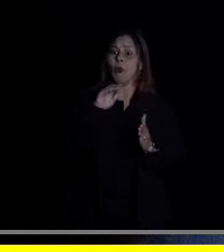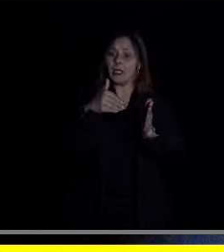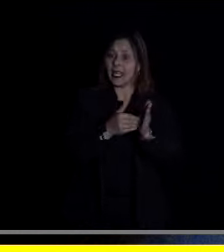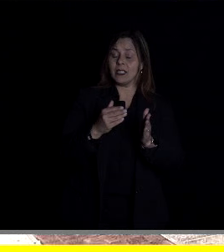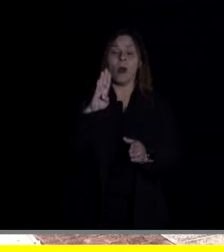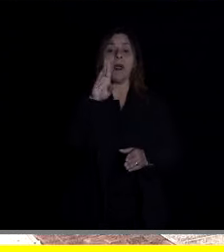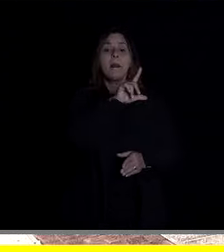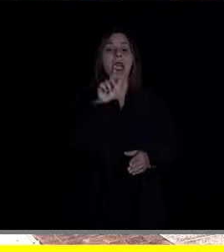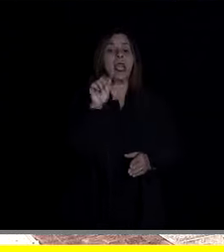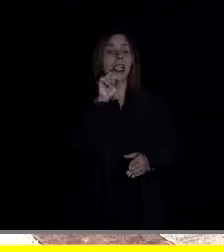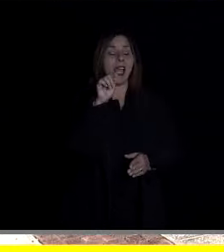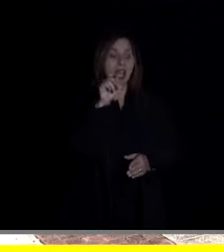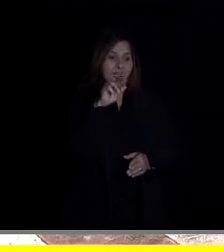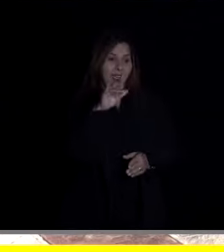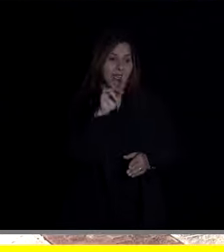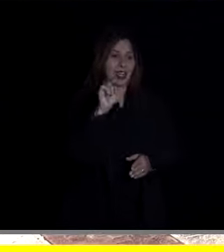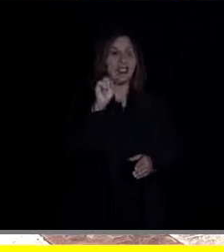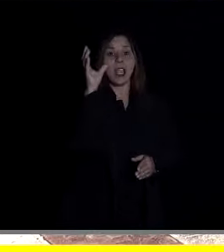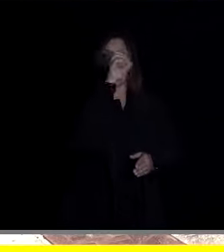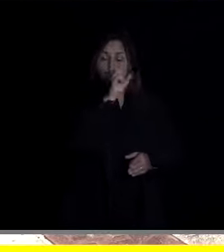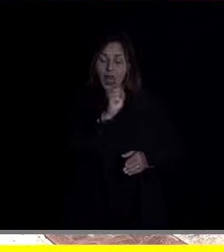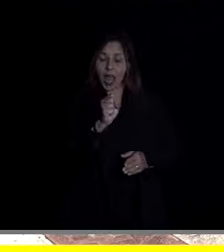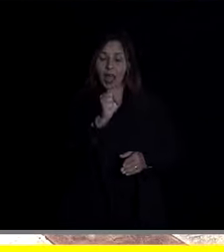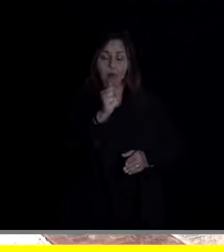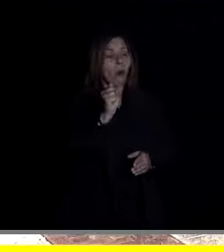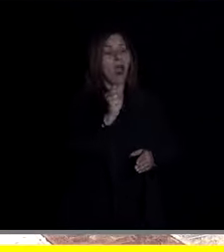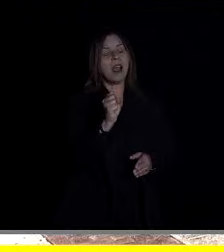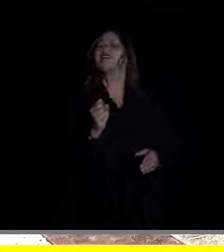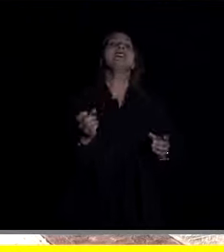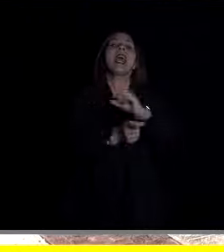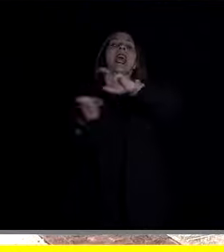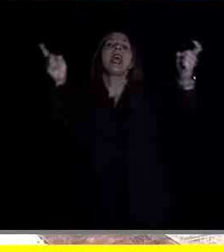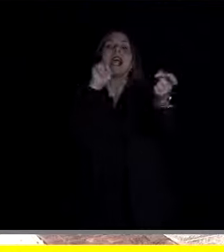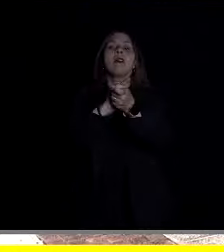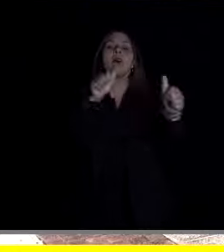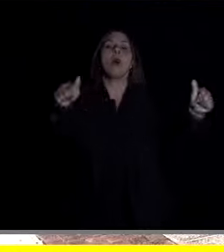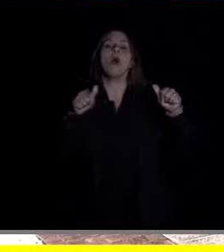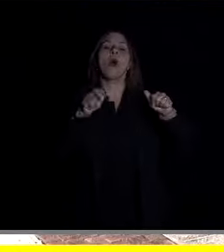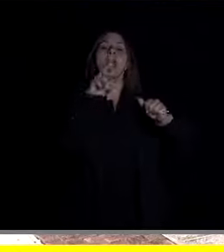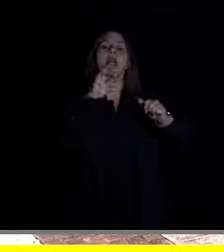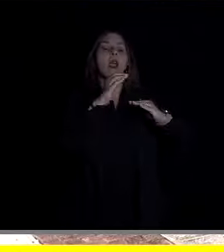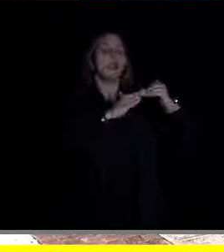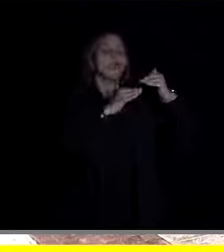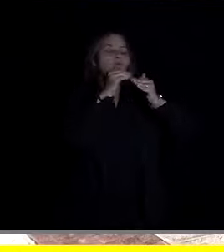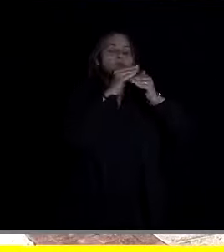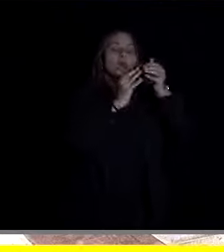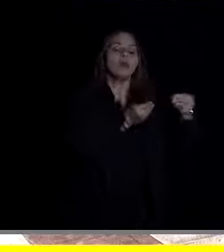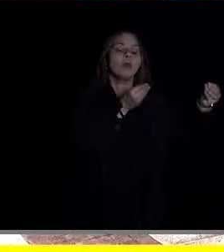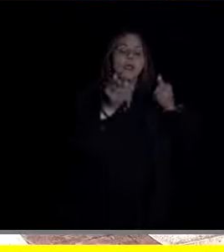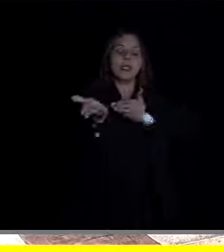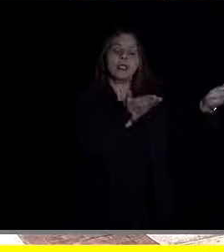Ingeniero Angeló Berríos Cobac, se conviertan en centros de recuperación ofreciendo servicios de distribución de alimentos,